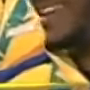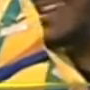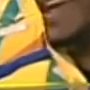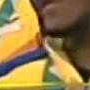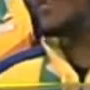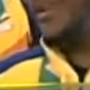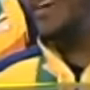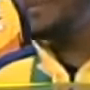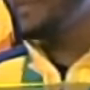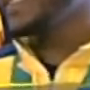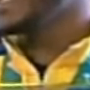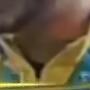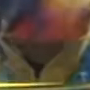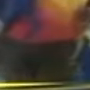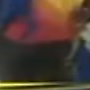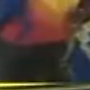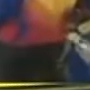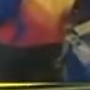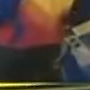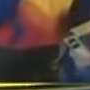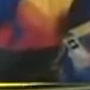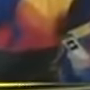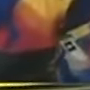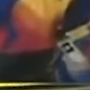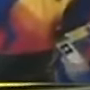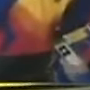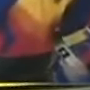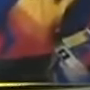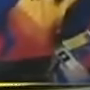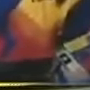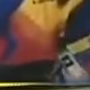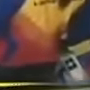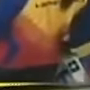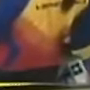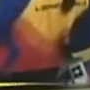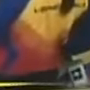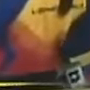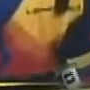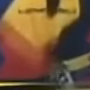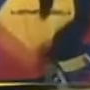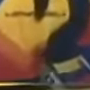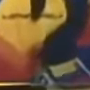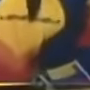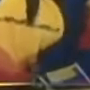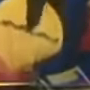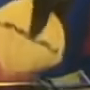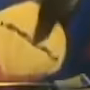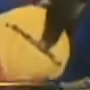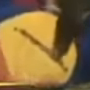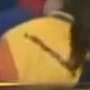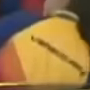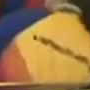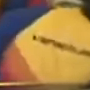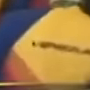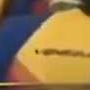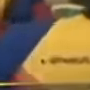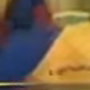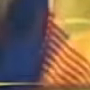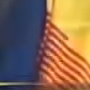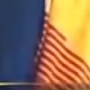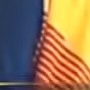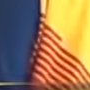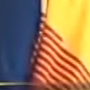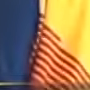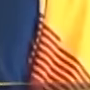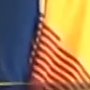de la República bolivariana de Venezuela vemos como el jefe de estado sigue compartiendo está en estos momentos